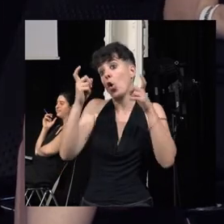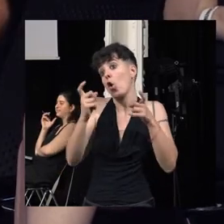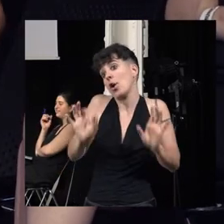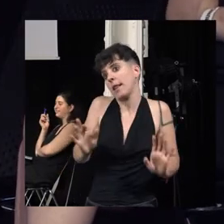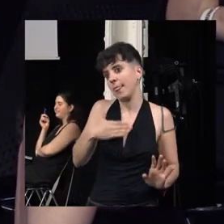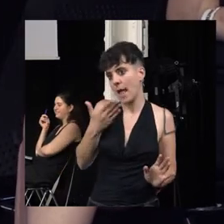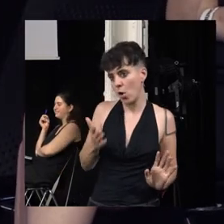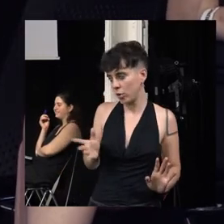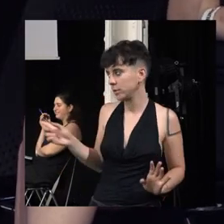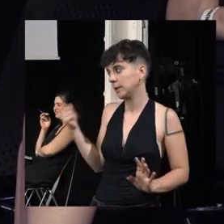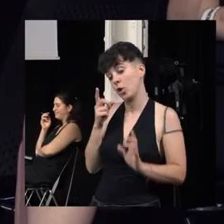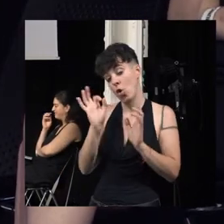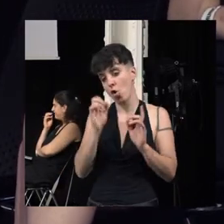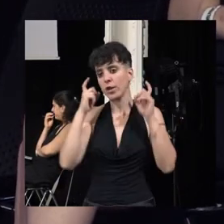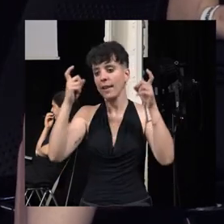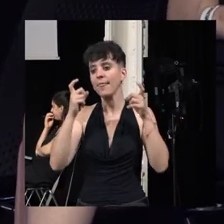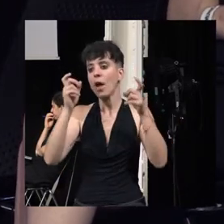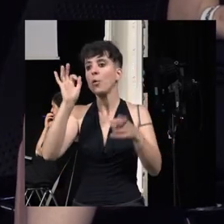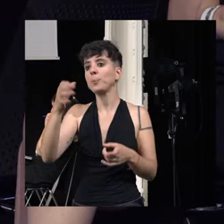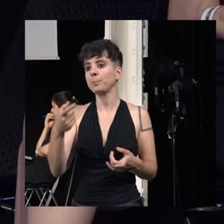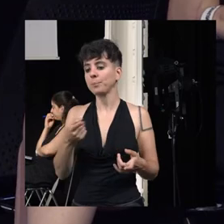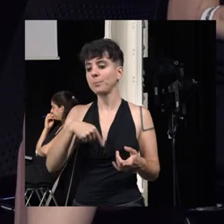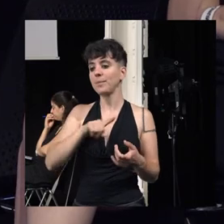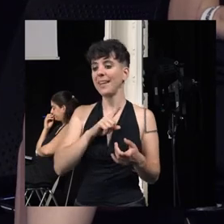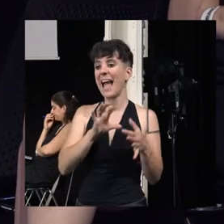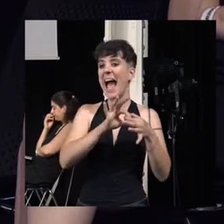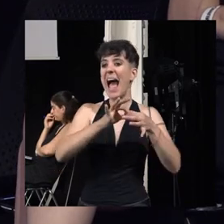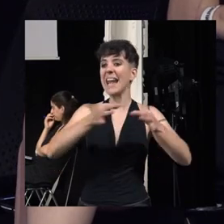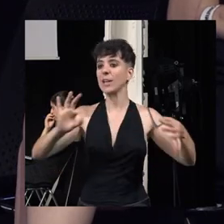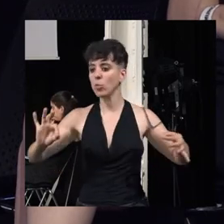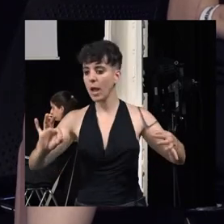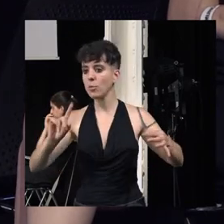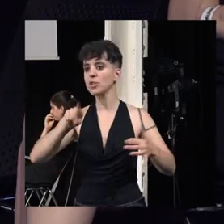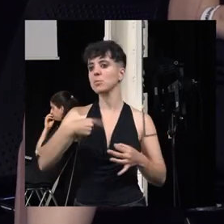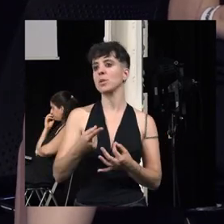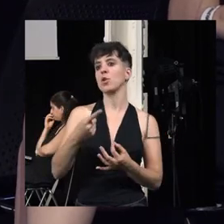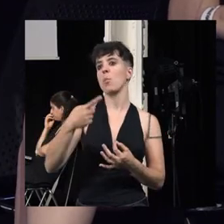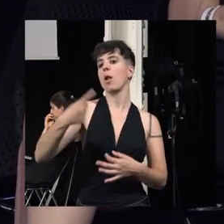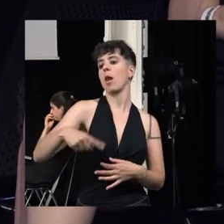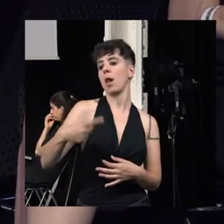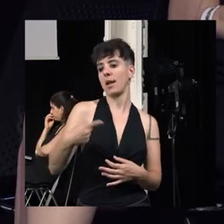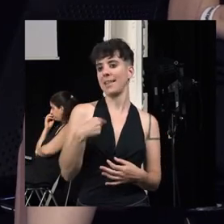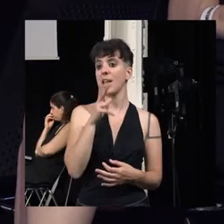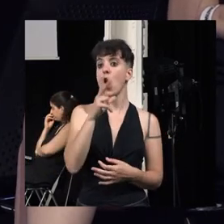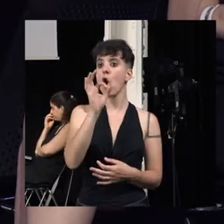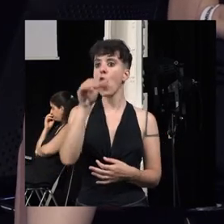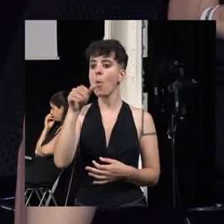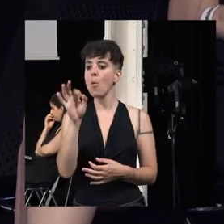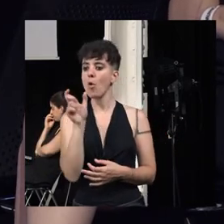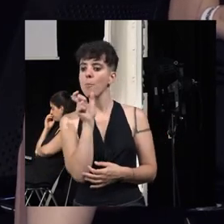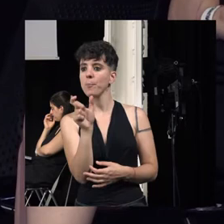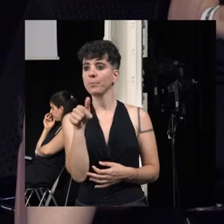exacto. Ella dice, articulamos, luego existimos, y define la articulación como una